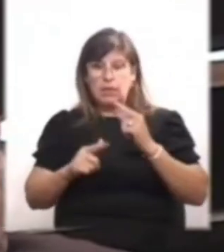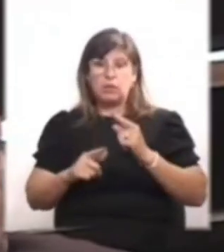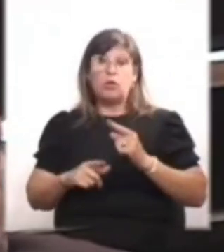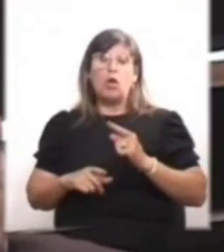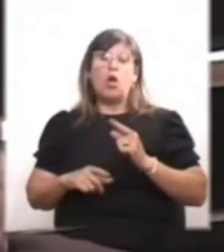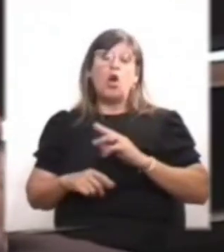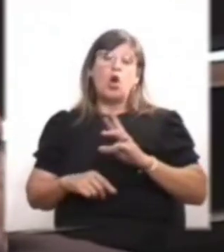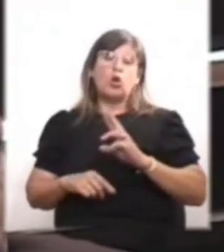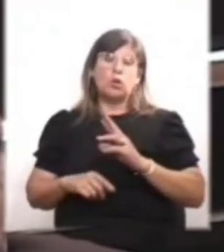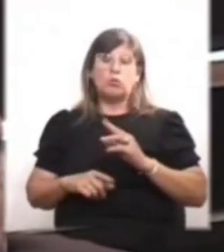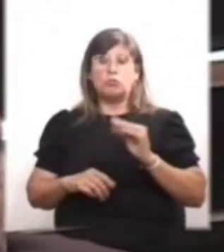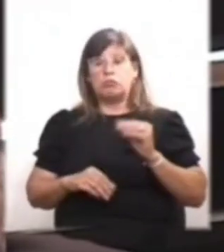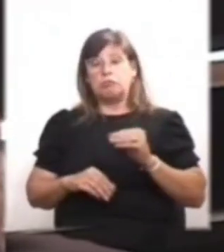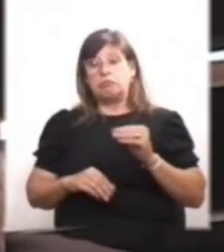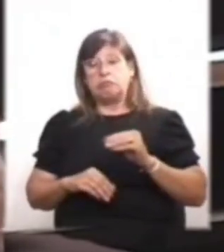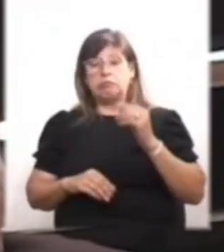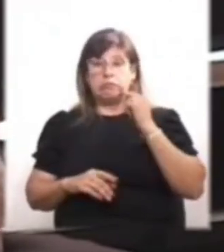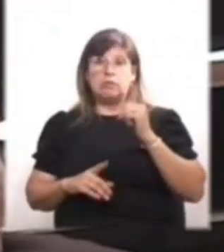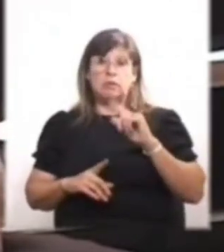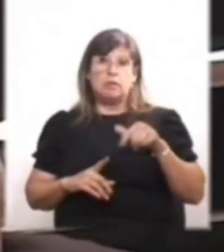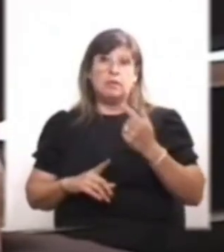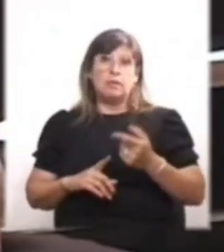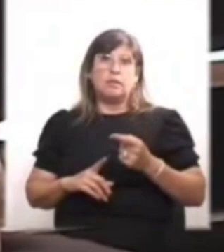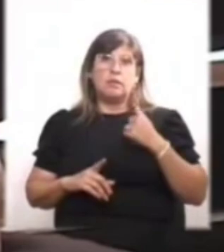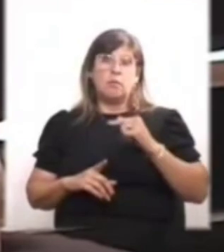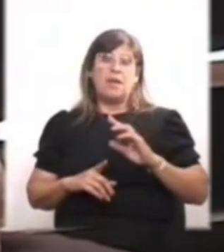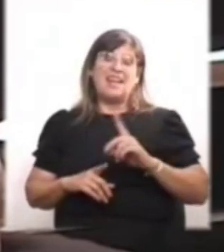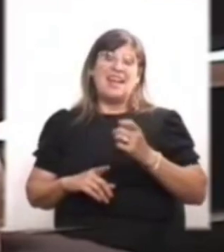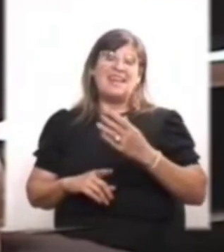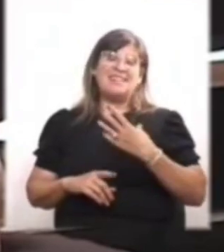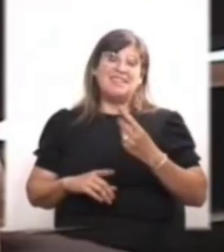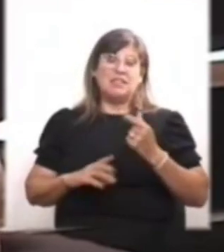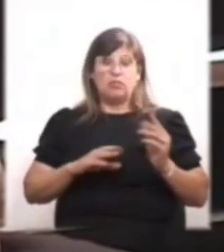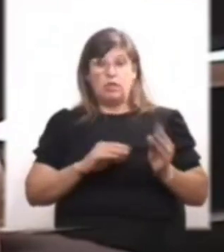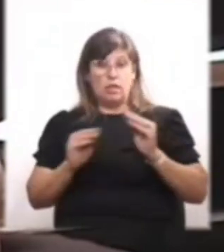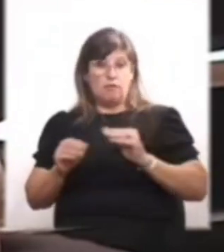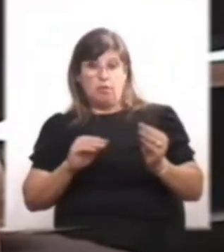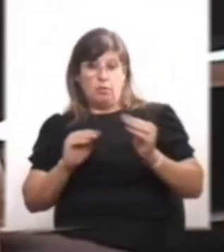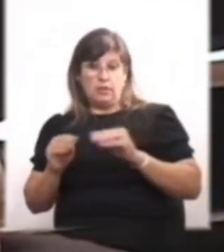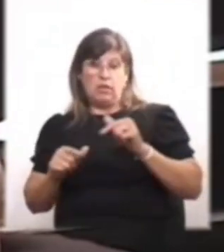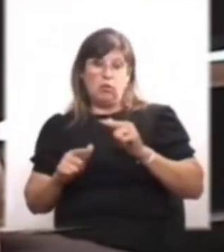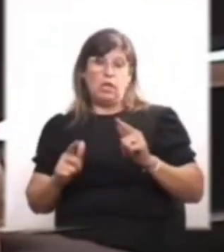recursos, las estructuras para las diferentes exdirecciones que le fueron pasando.